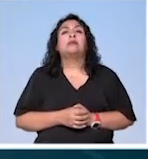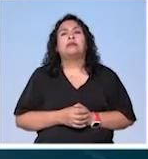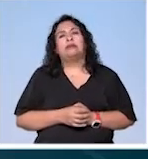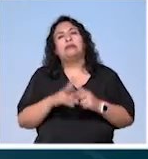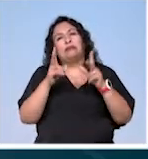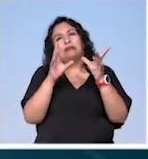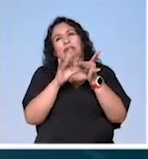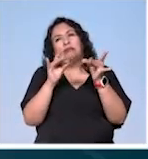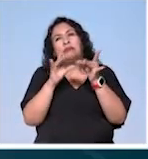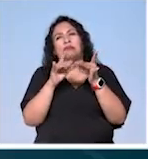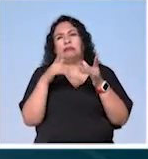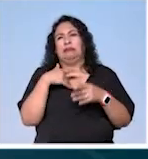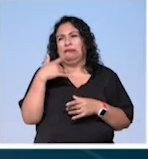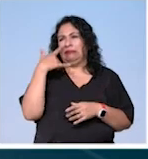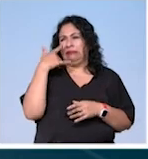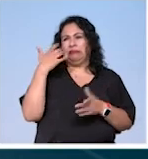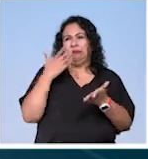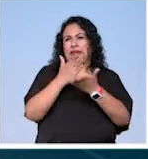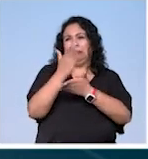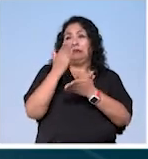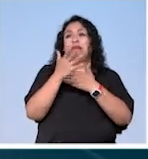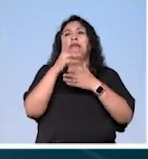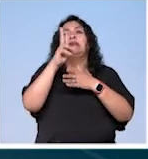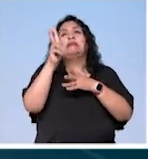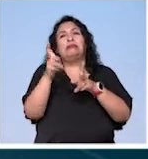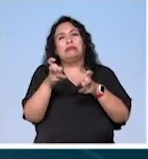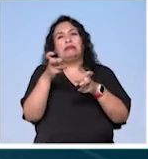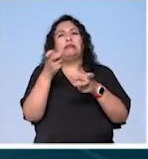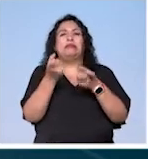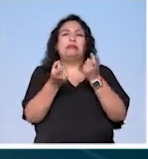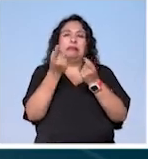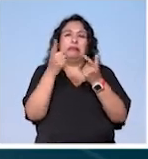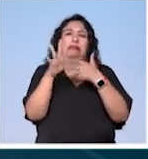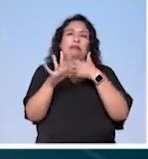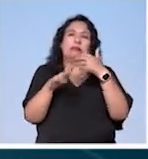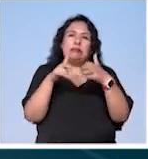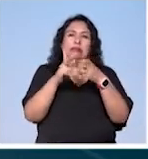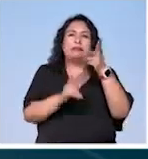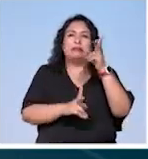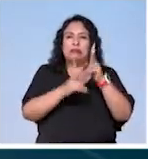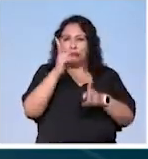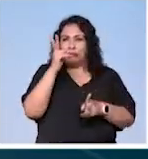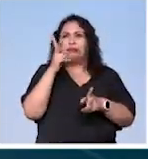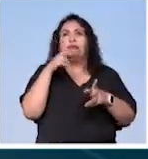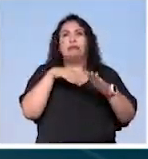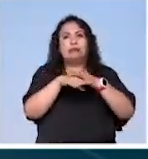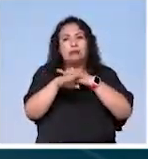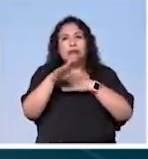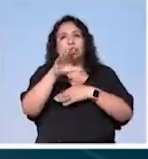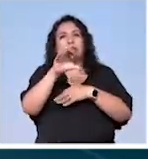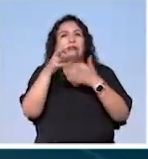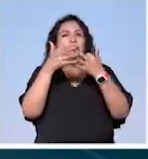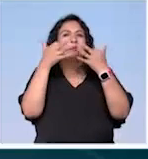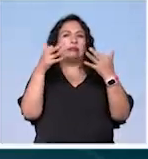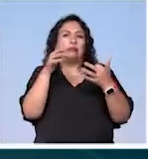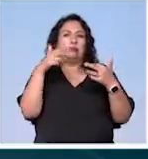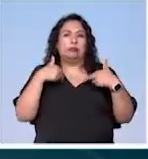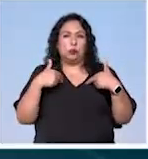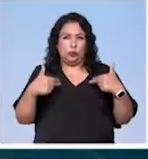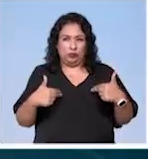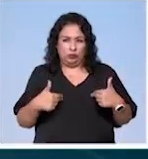Hablar de especies exóticas invasoras es hablar de ciertos animales o plantas que son introducidos en un territorio por el ser